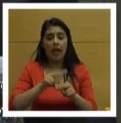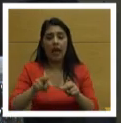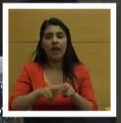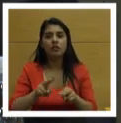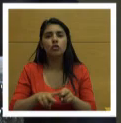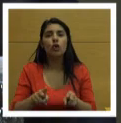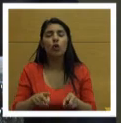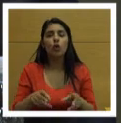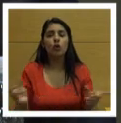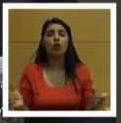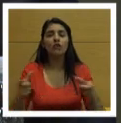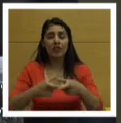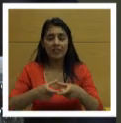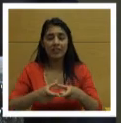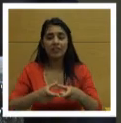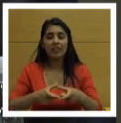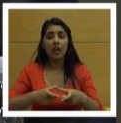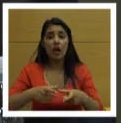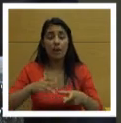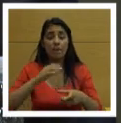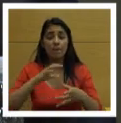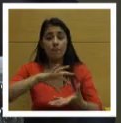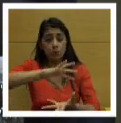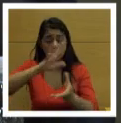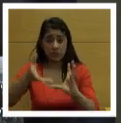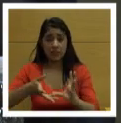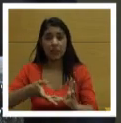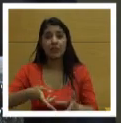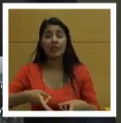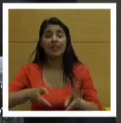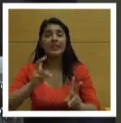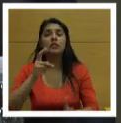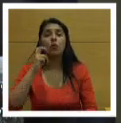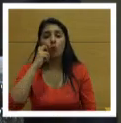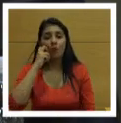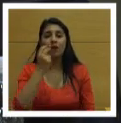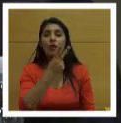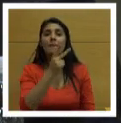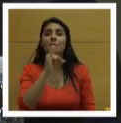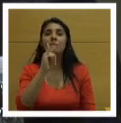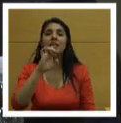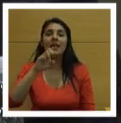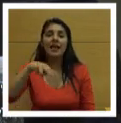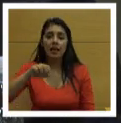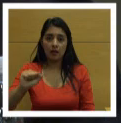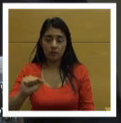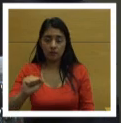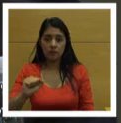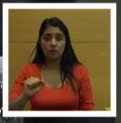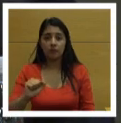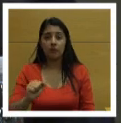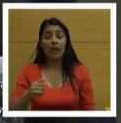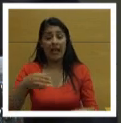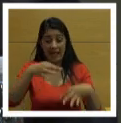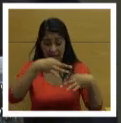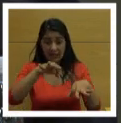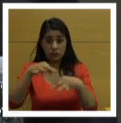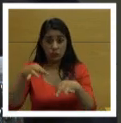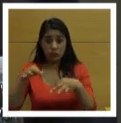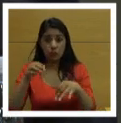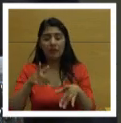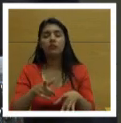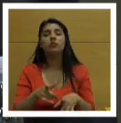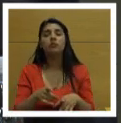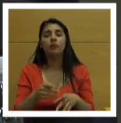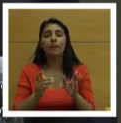Conferencia Mundial de Derechos Humanos, Viena, 1993. Los documentos de la Conferencia Internacional sobre